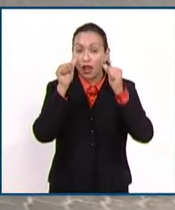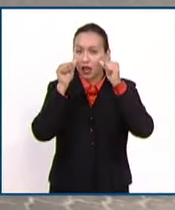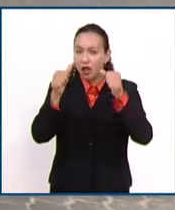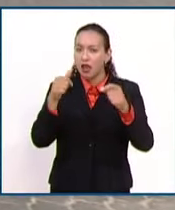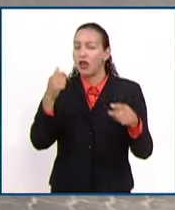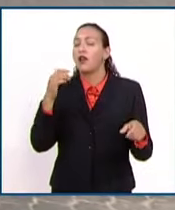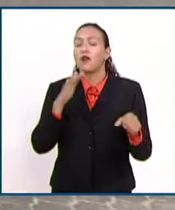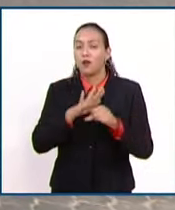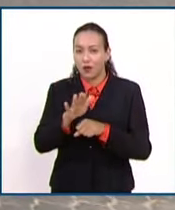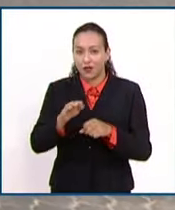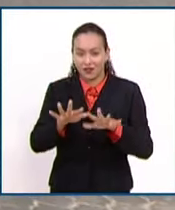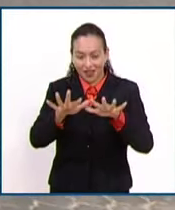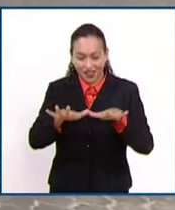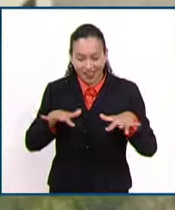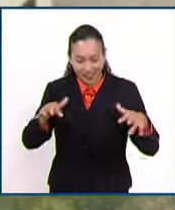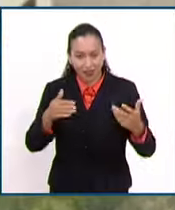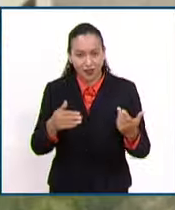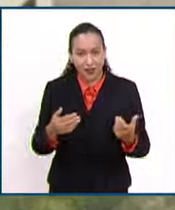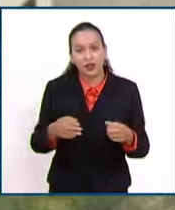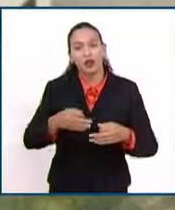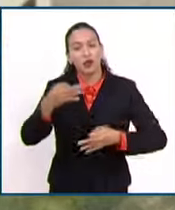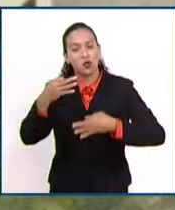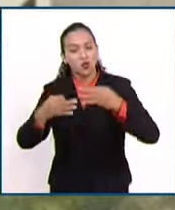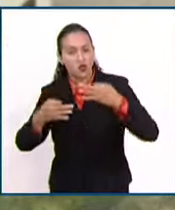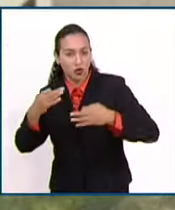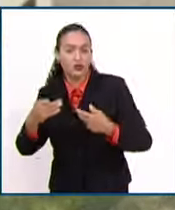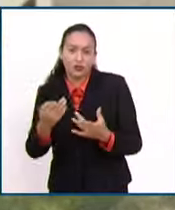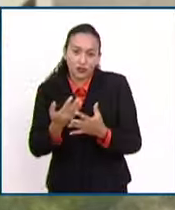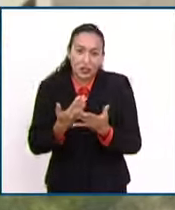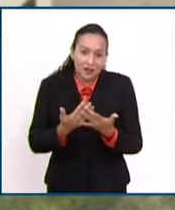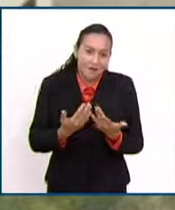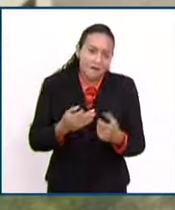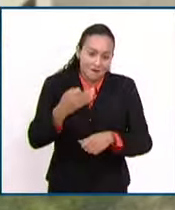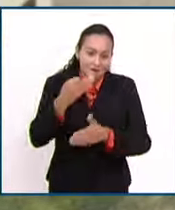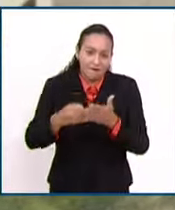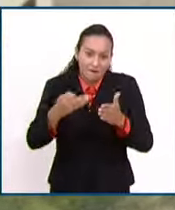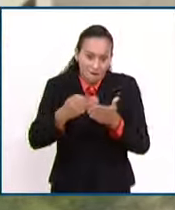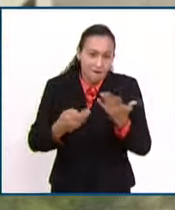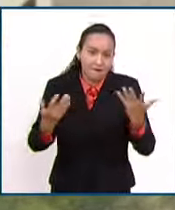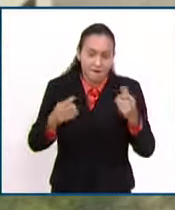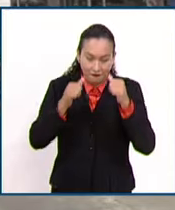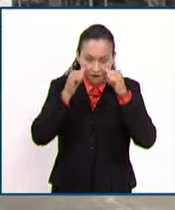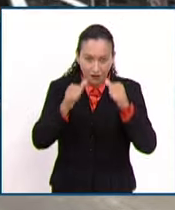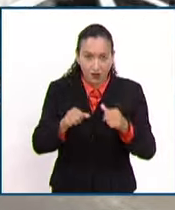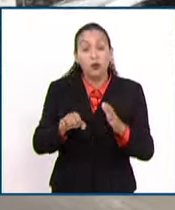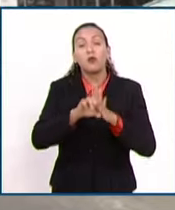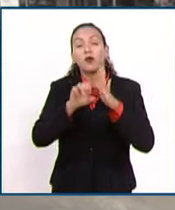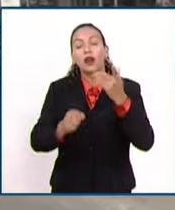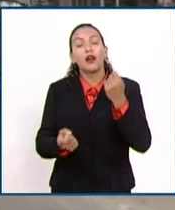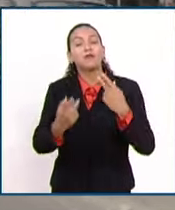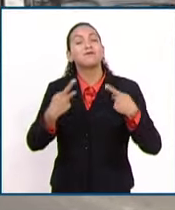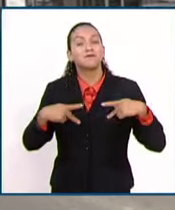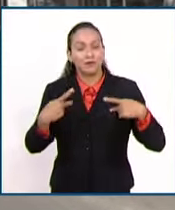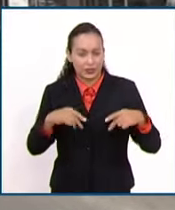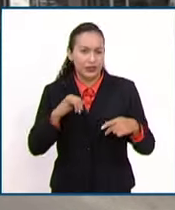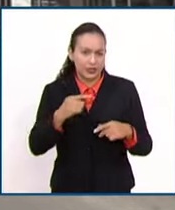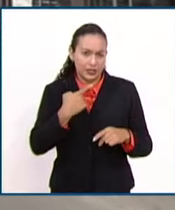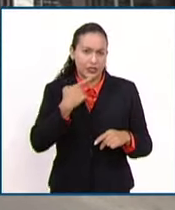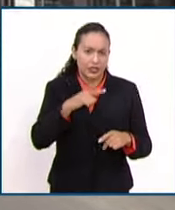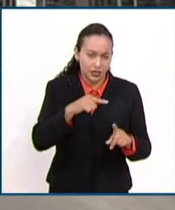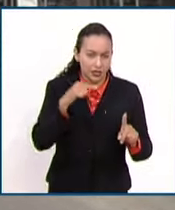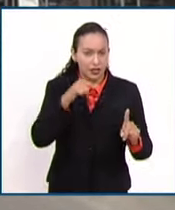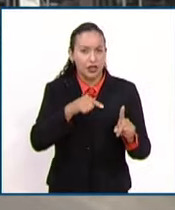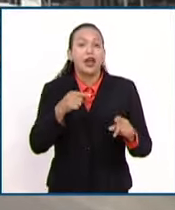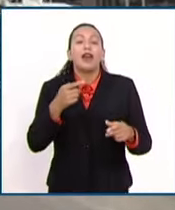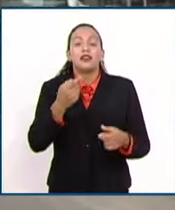prioritaria las audiencias intermedias y juicios pendientes, sobre todo de aquellos casos en los que las personas acusadas cuentan con